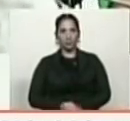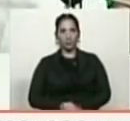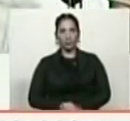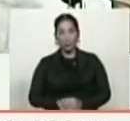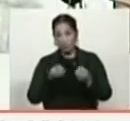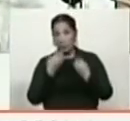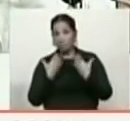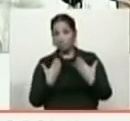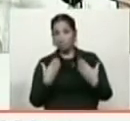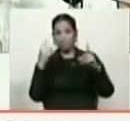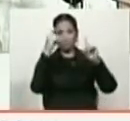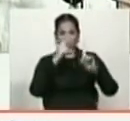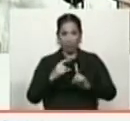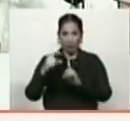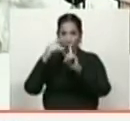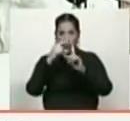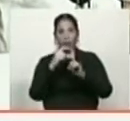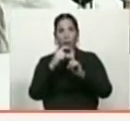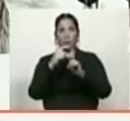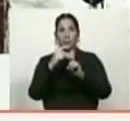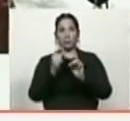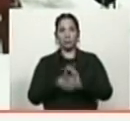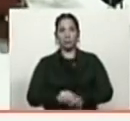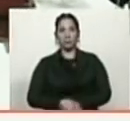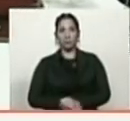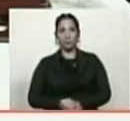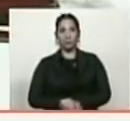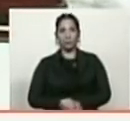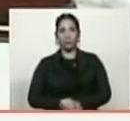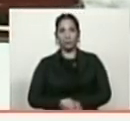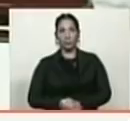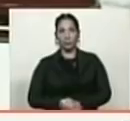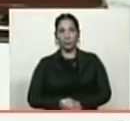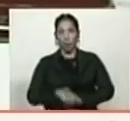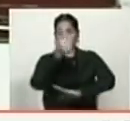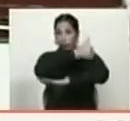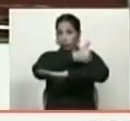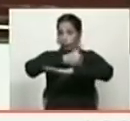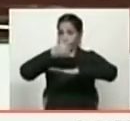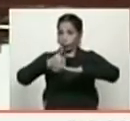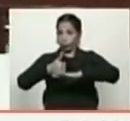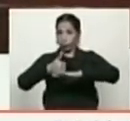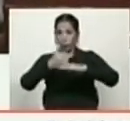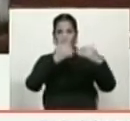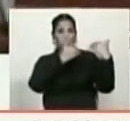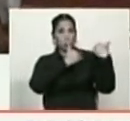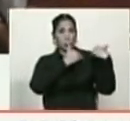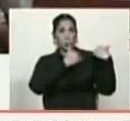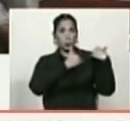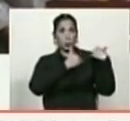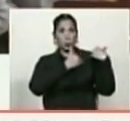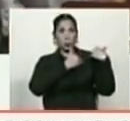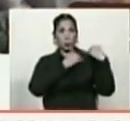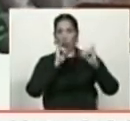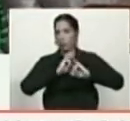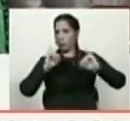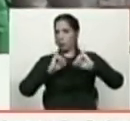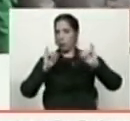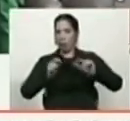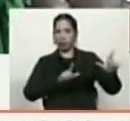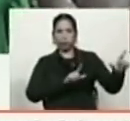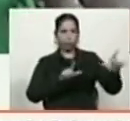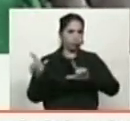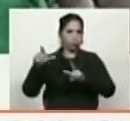Bien, han sido las palabras de las autoridades correspondientes para dejar instalado el Estado Mayor